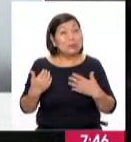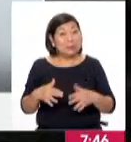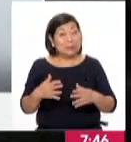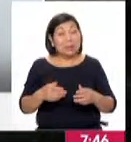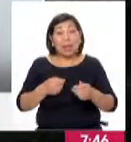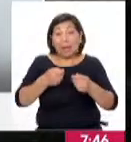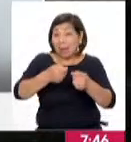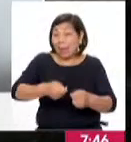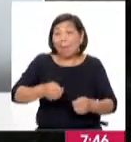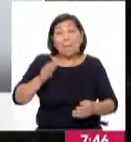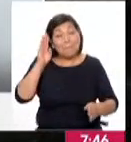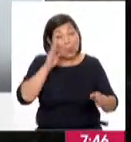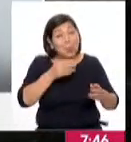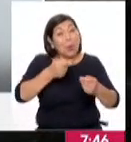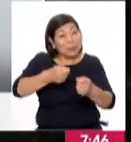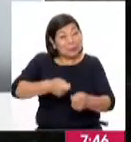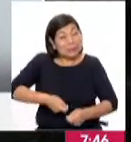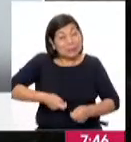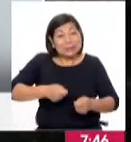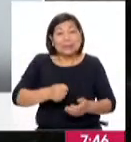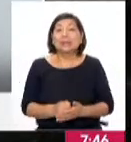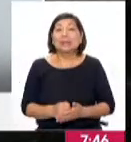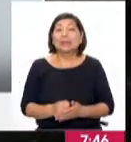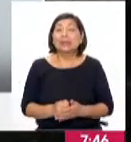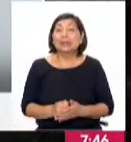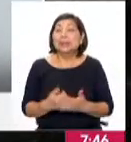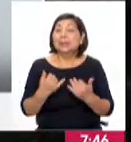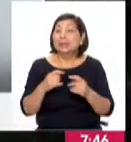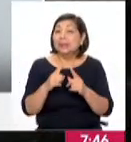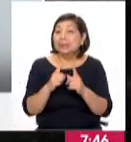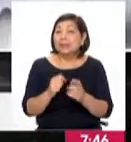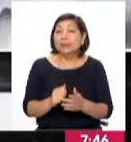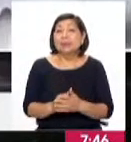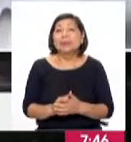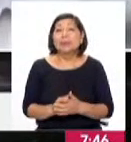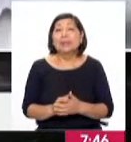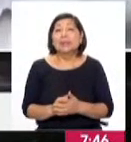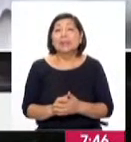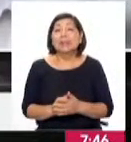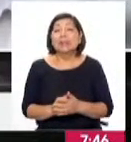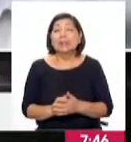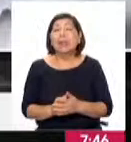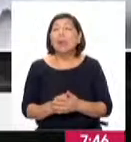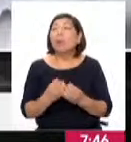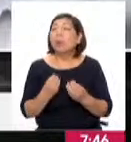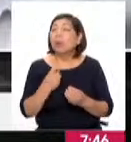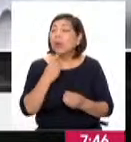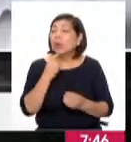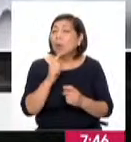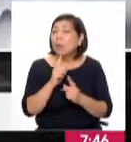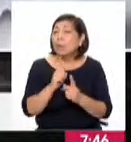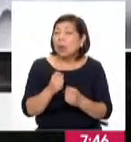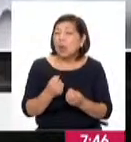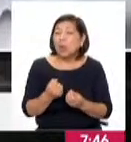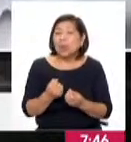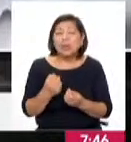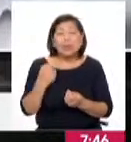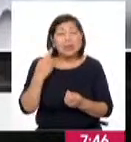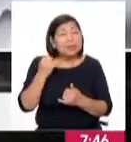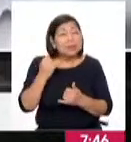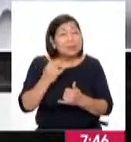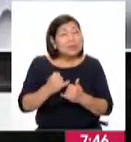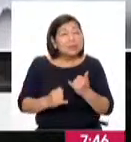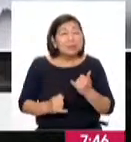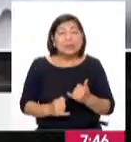la agricultura Claro que sí Y entonces termino con ahondando en esta pregunta por favor ingeniero porque le iba a hablar de como una reflexión final